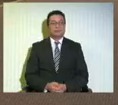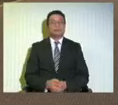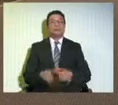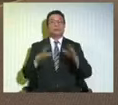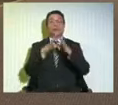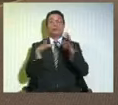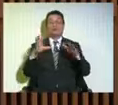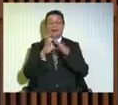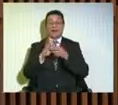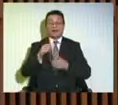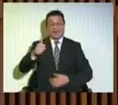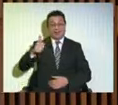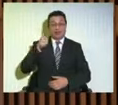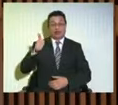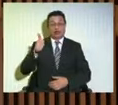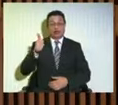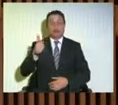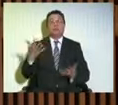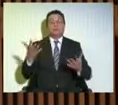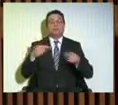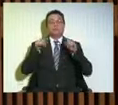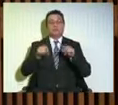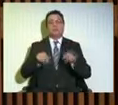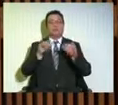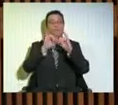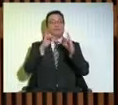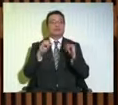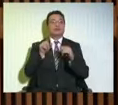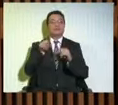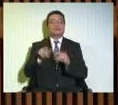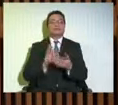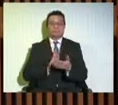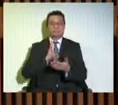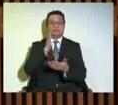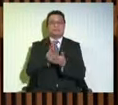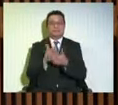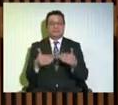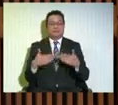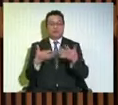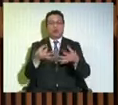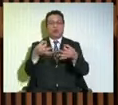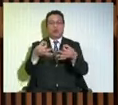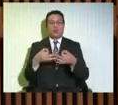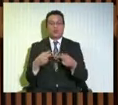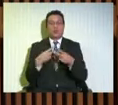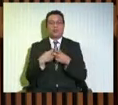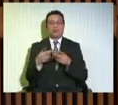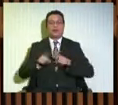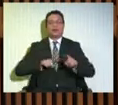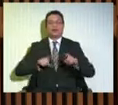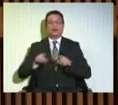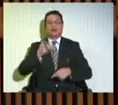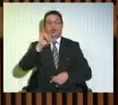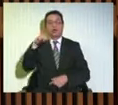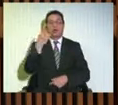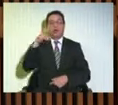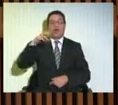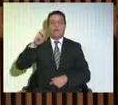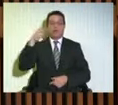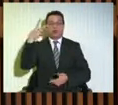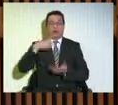Muchas gracias, director. Bueno, de esta manera damos por terminada la entrega de la cuenta pública de gestión de Junaef